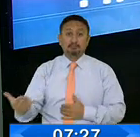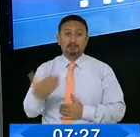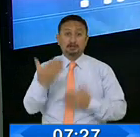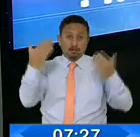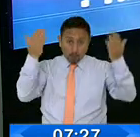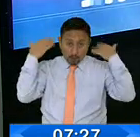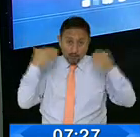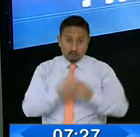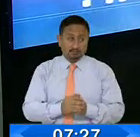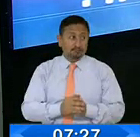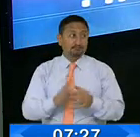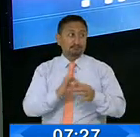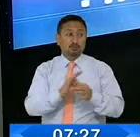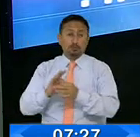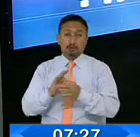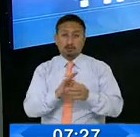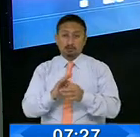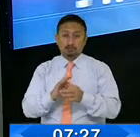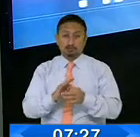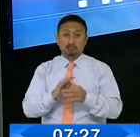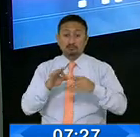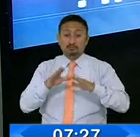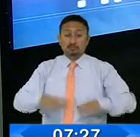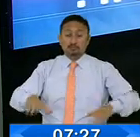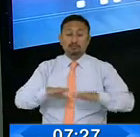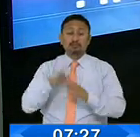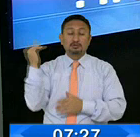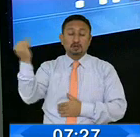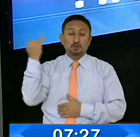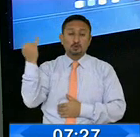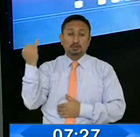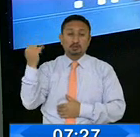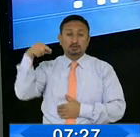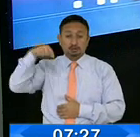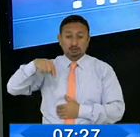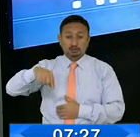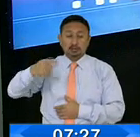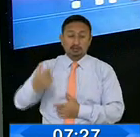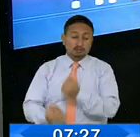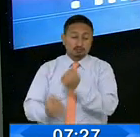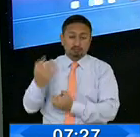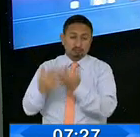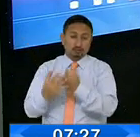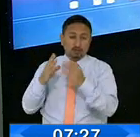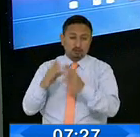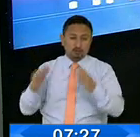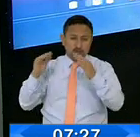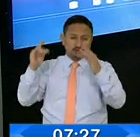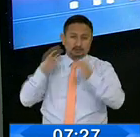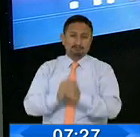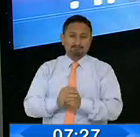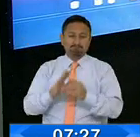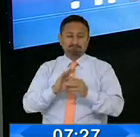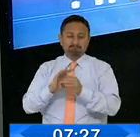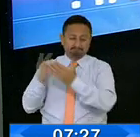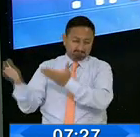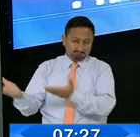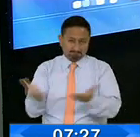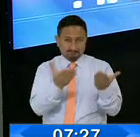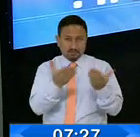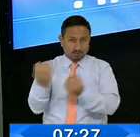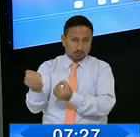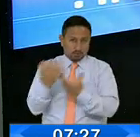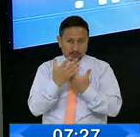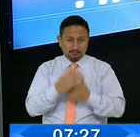Guayaquil. Allá está Carlos Julio Burumendi. Está en la zona industrial donde aún hay presencia de fuego, humo. Así que, Carlos Julio, adelante, por favor.